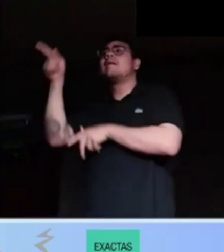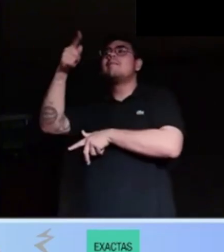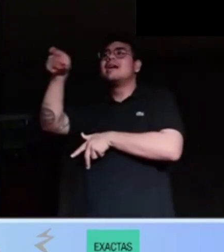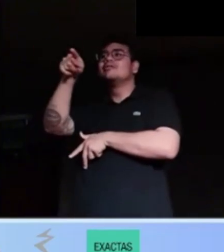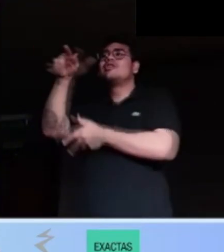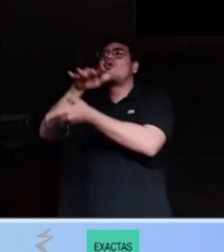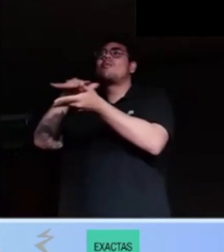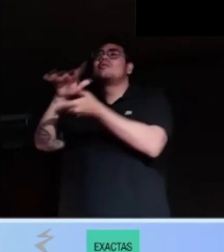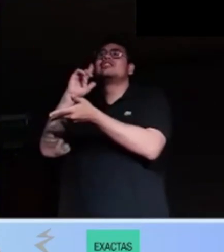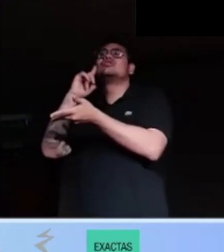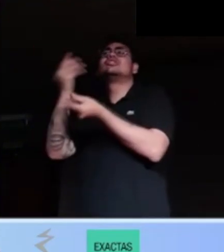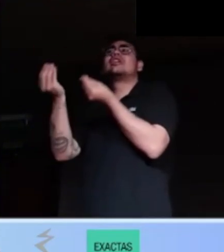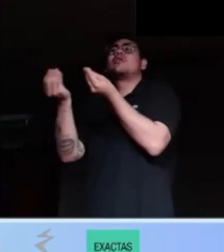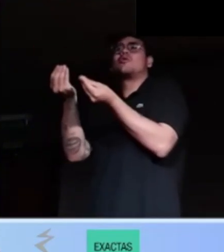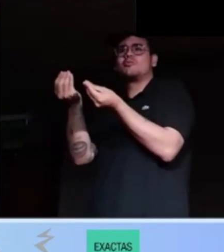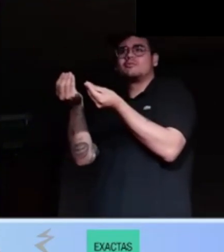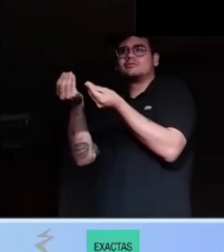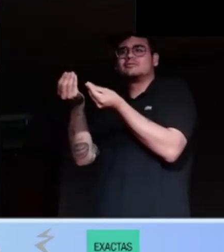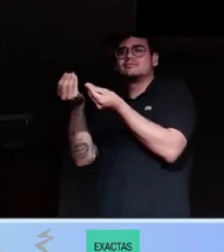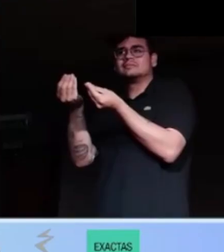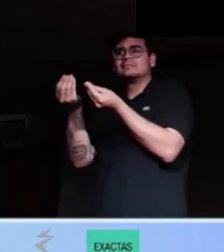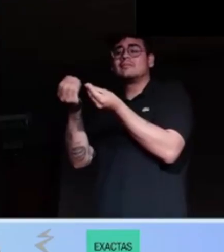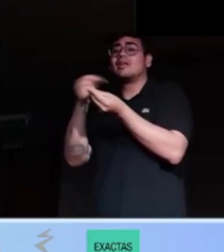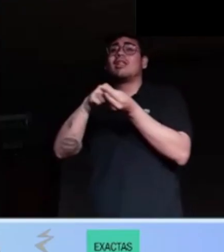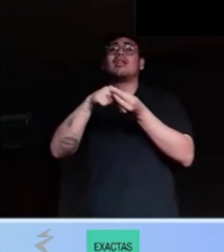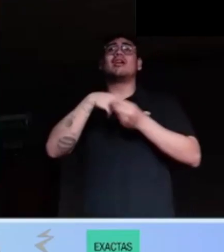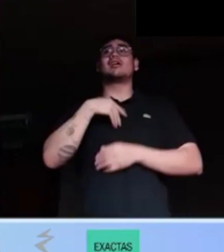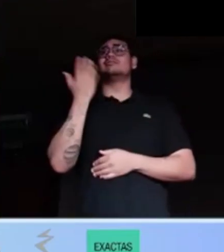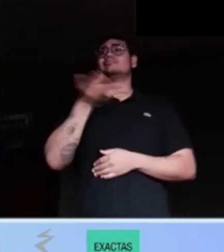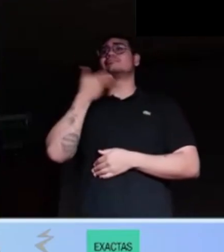digamos comentada a